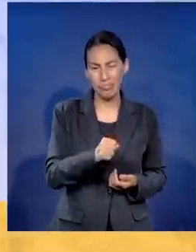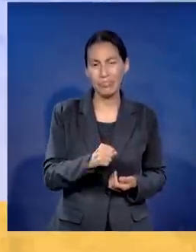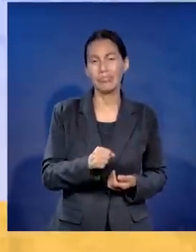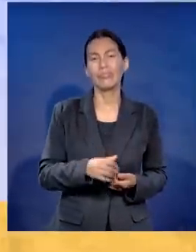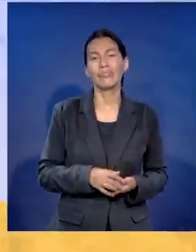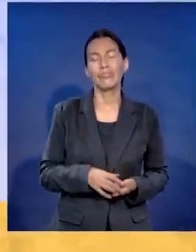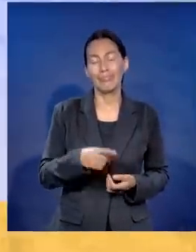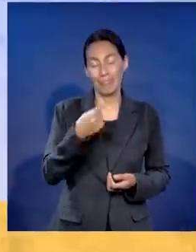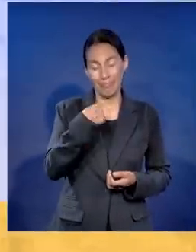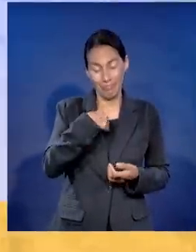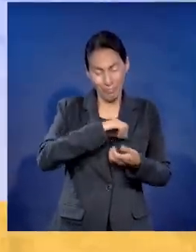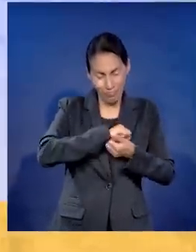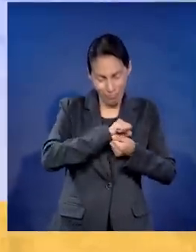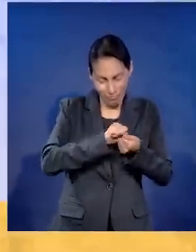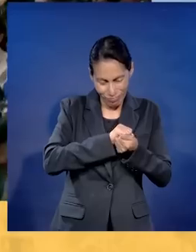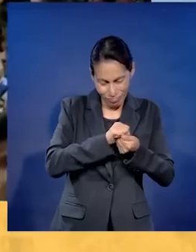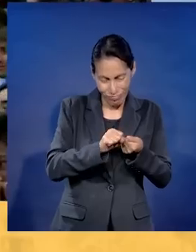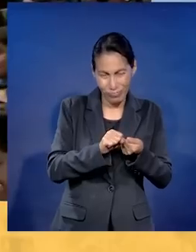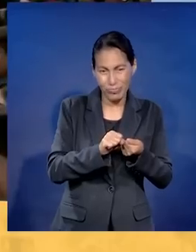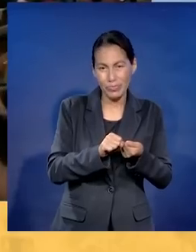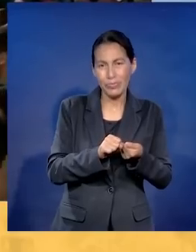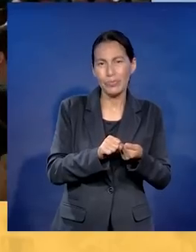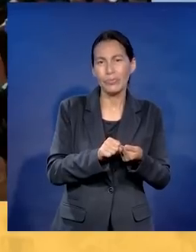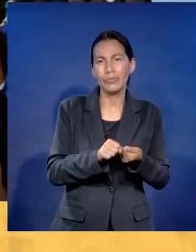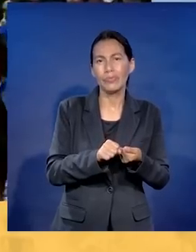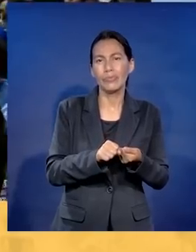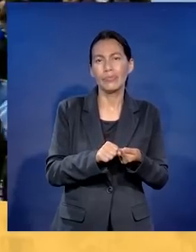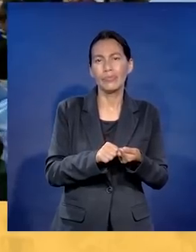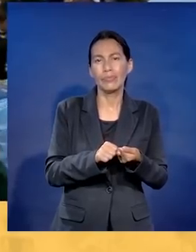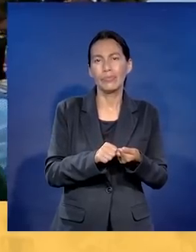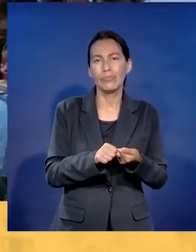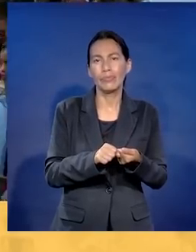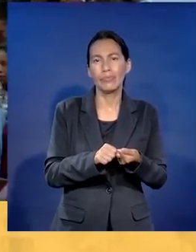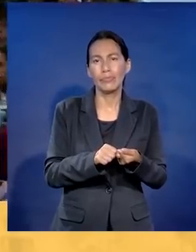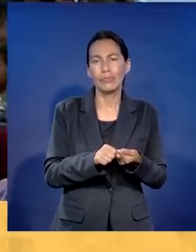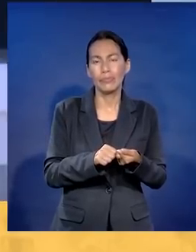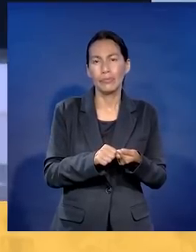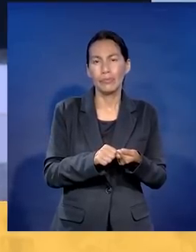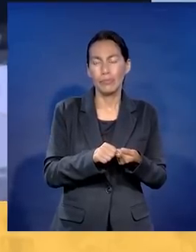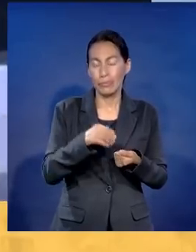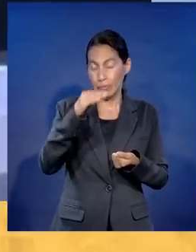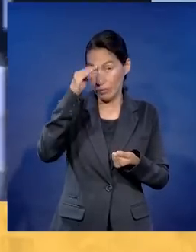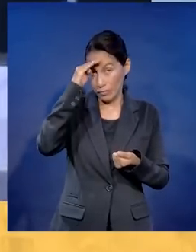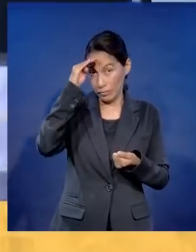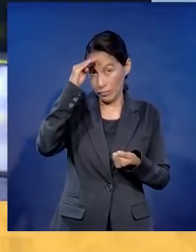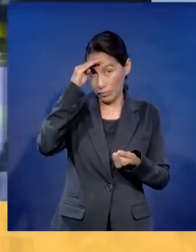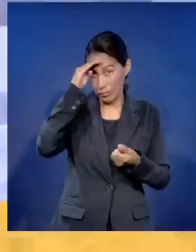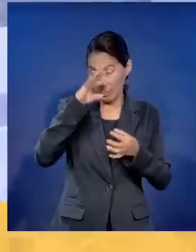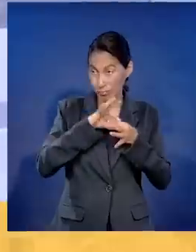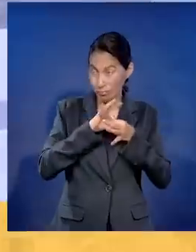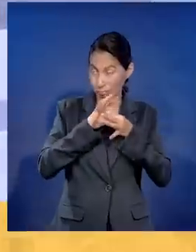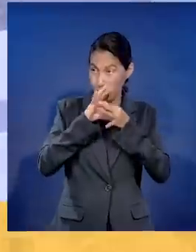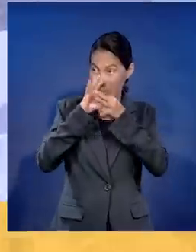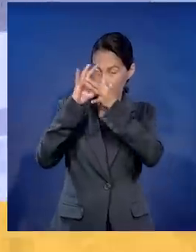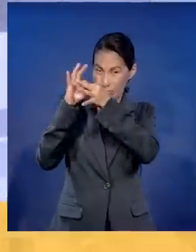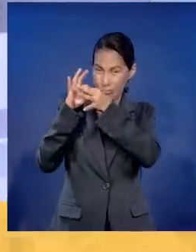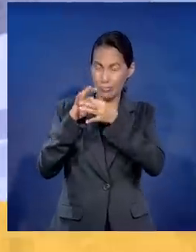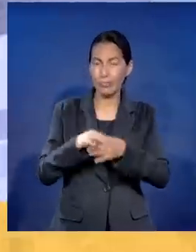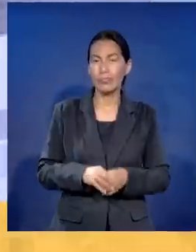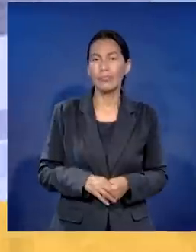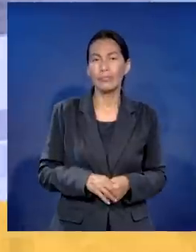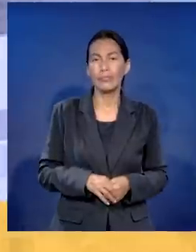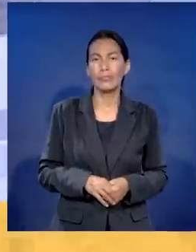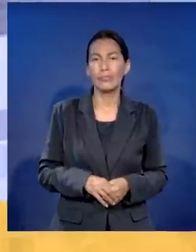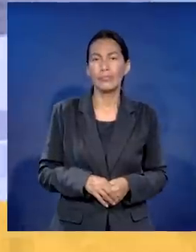puro pensamiento volando destruyéndote pensamiento tiene que estar sujeto y finalmente